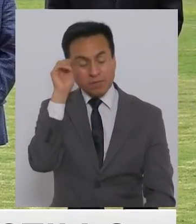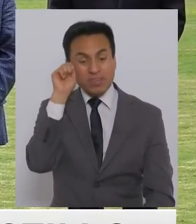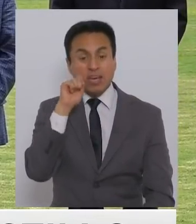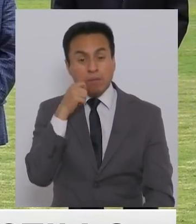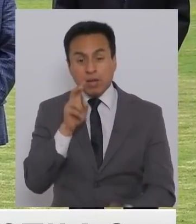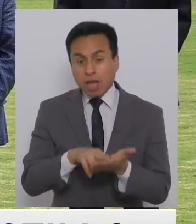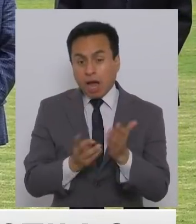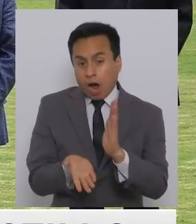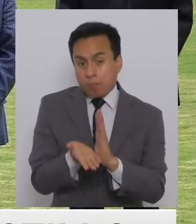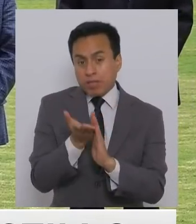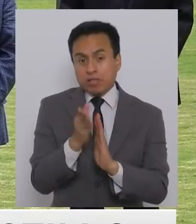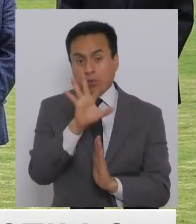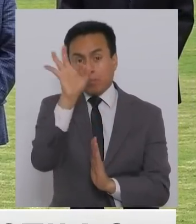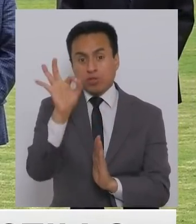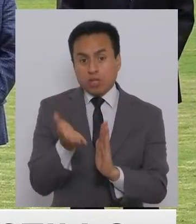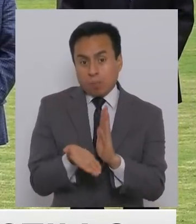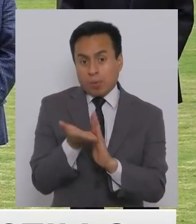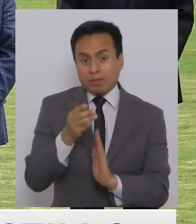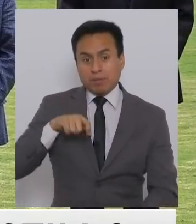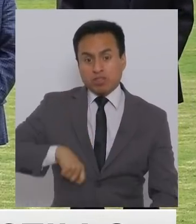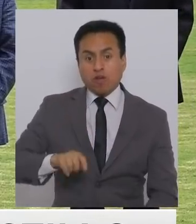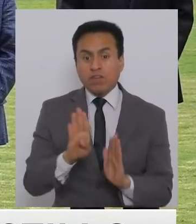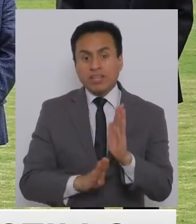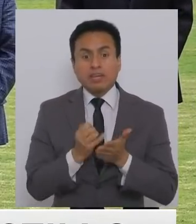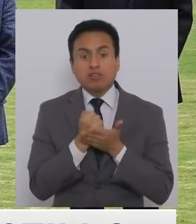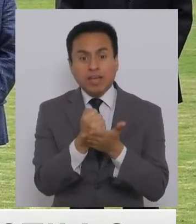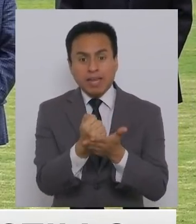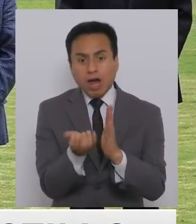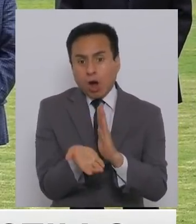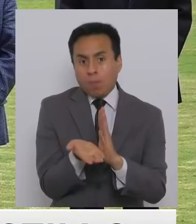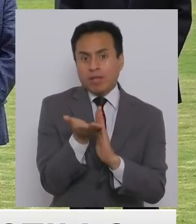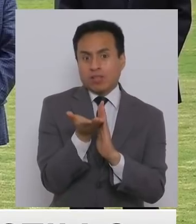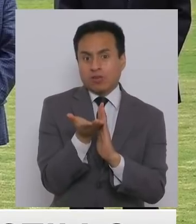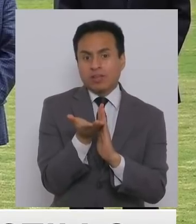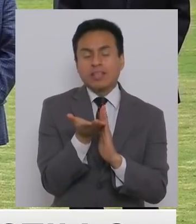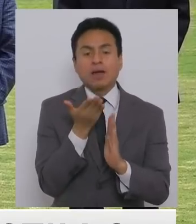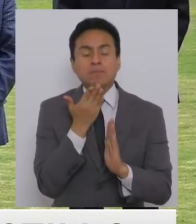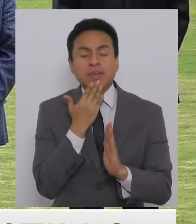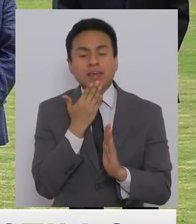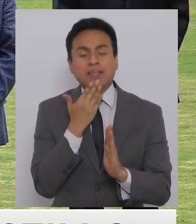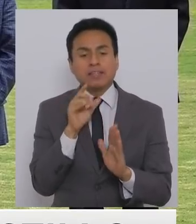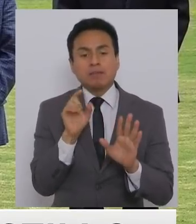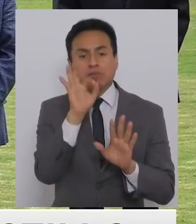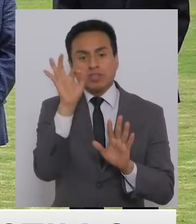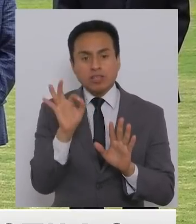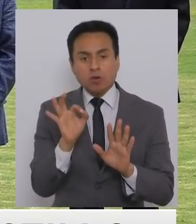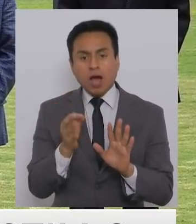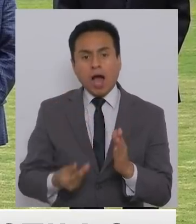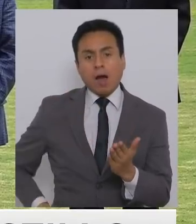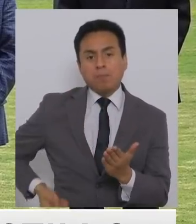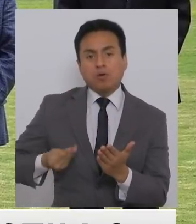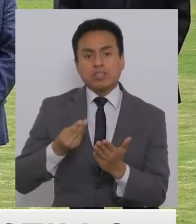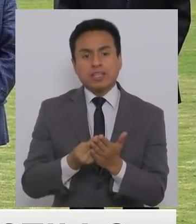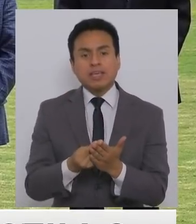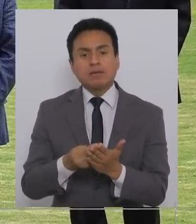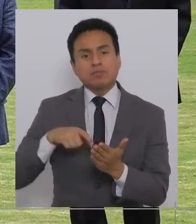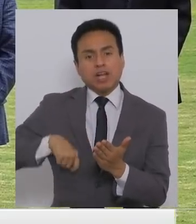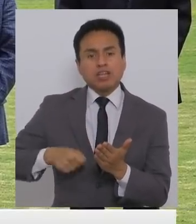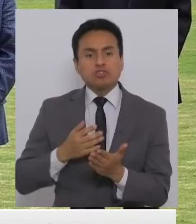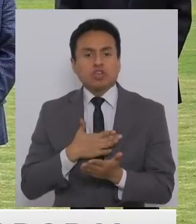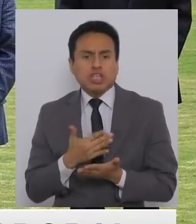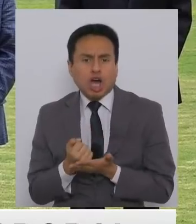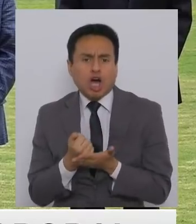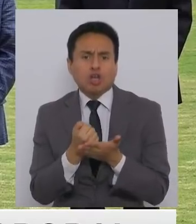más de 50% la pensión básica solidaria y en más de 70% el aporte previsional solidario.